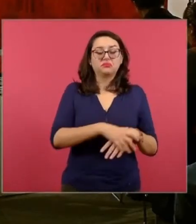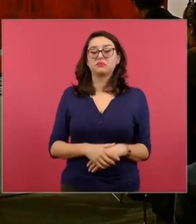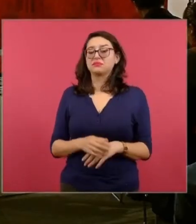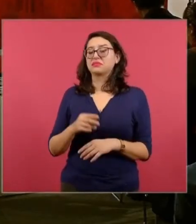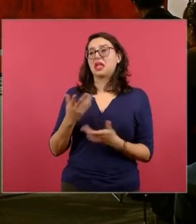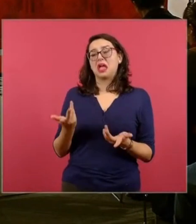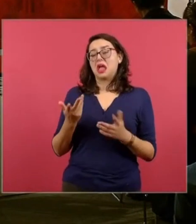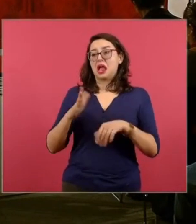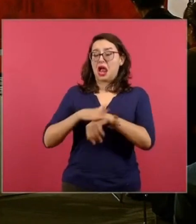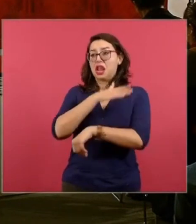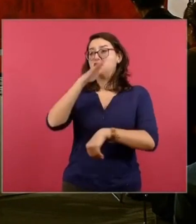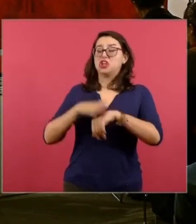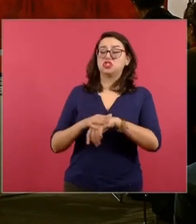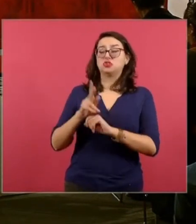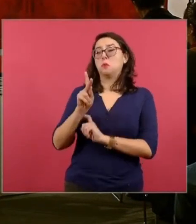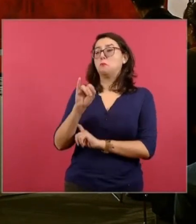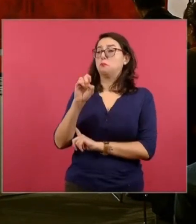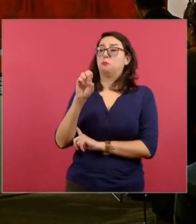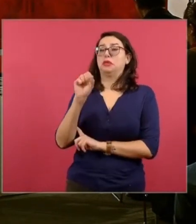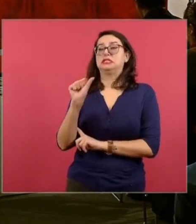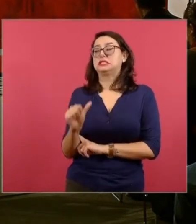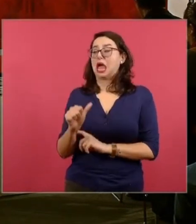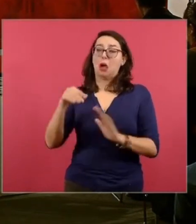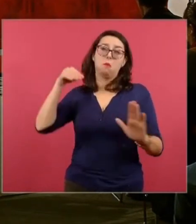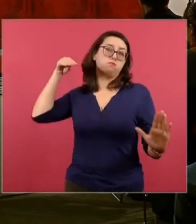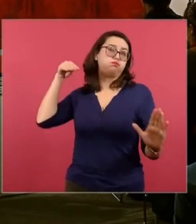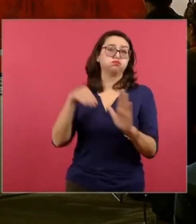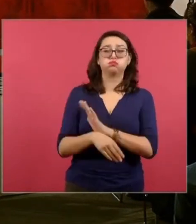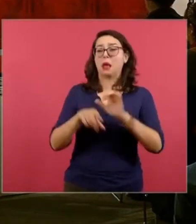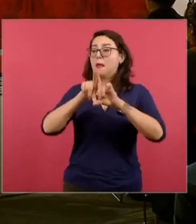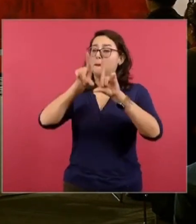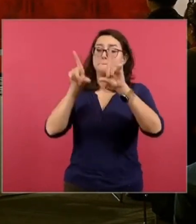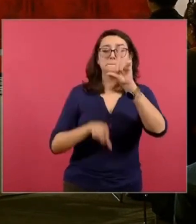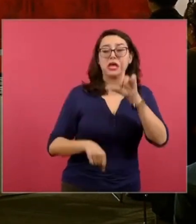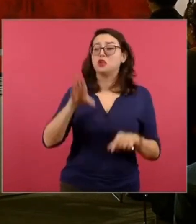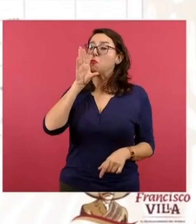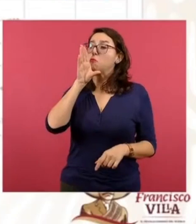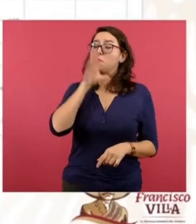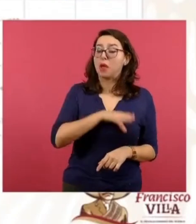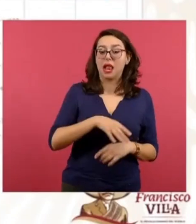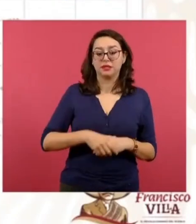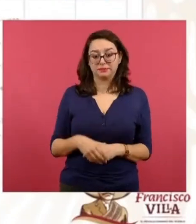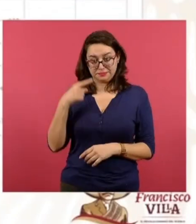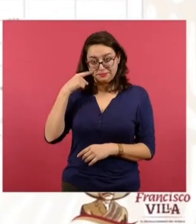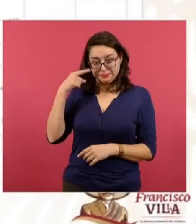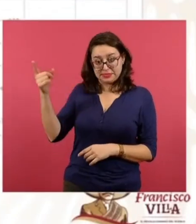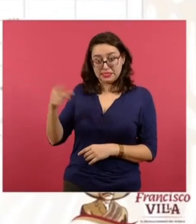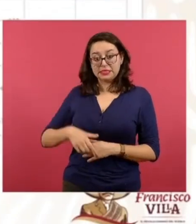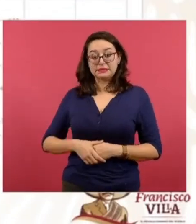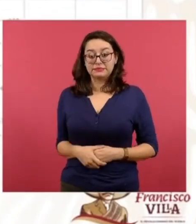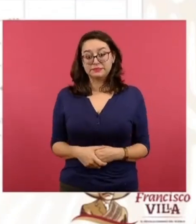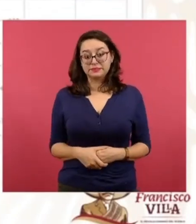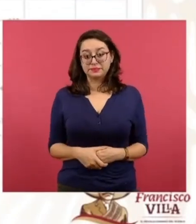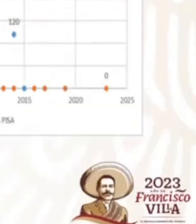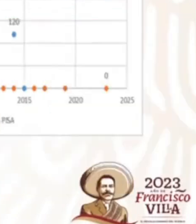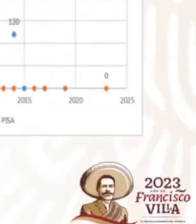PISA, que son los números de arriba. Esos son las evaluaciones de prueba PISA y la cantidad de páginas